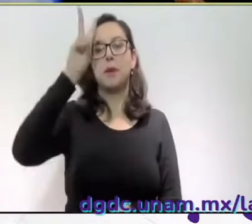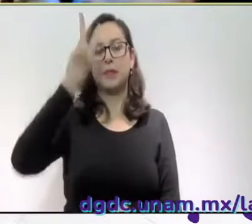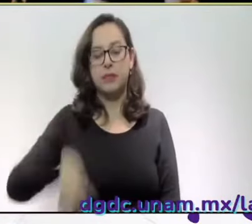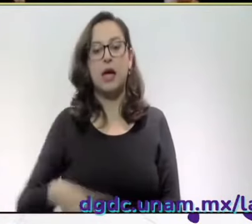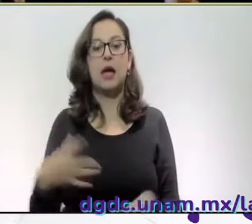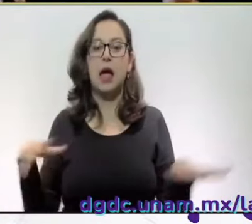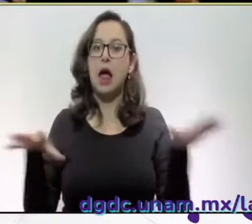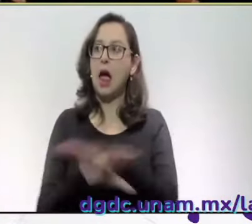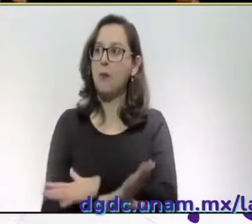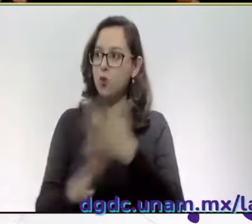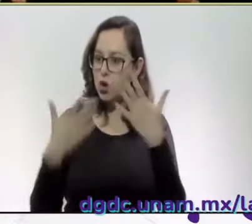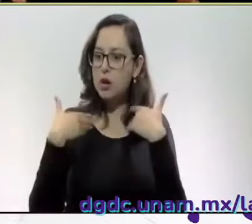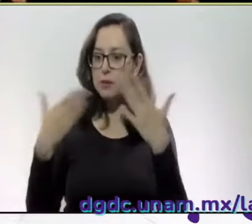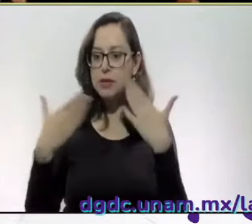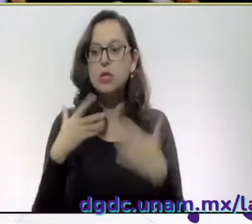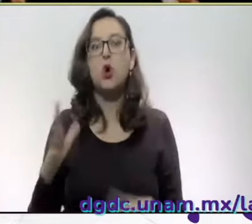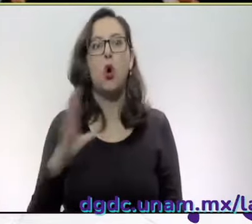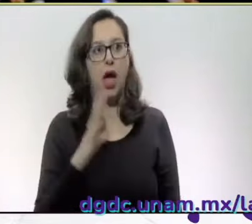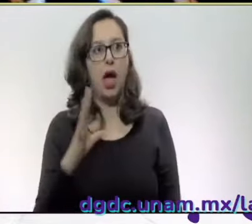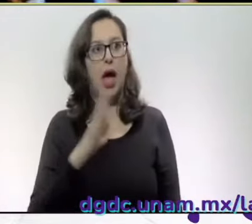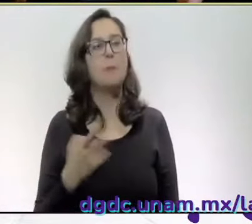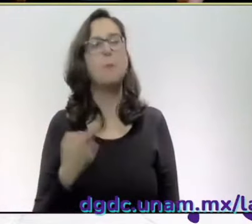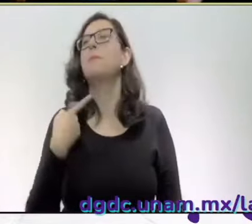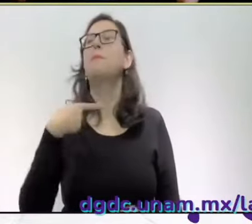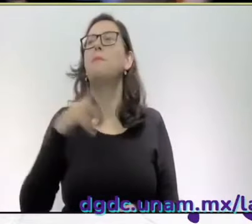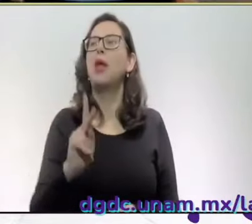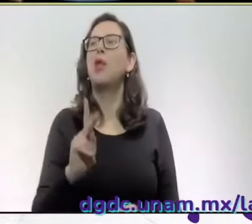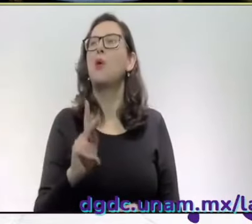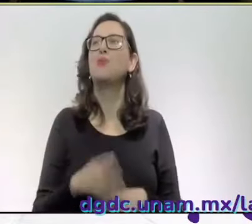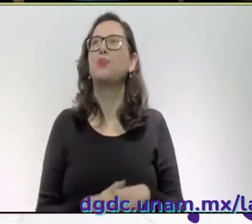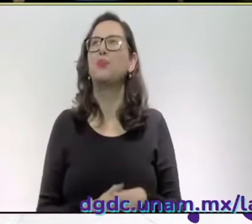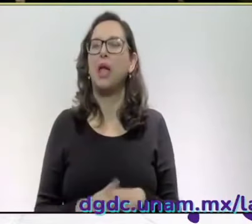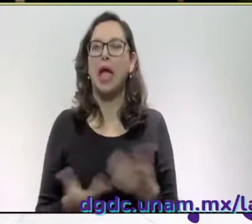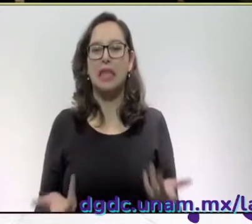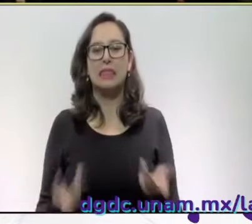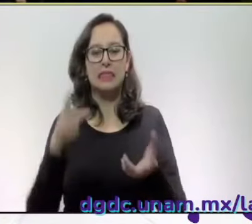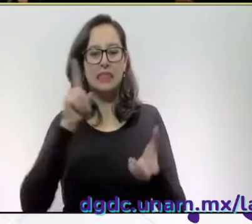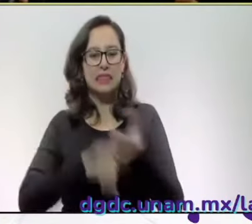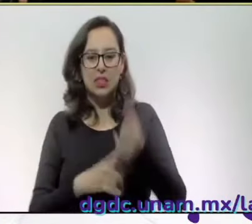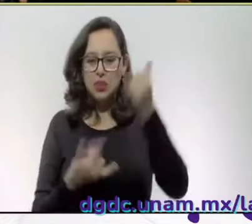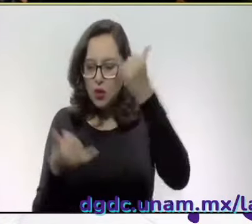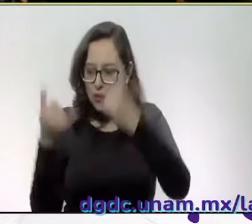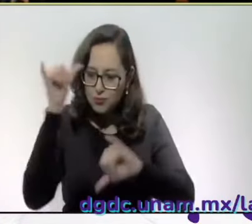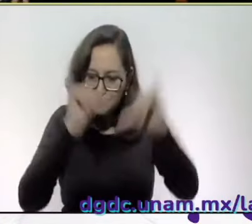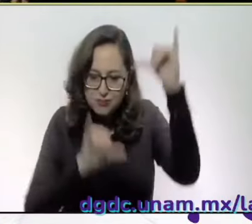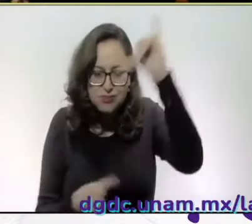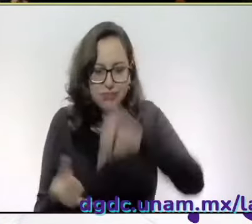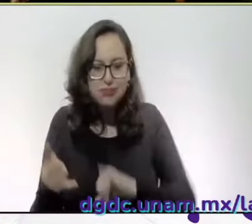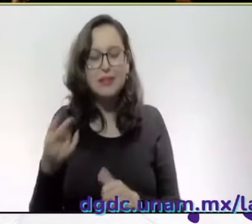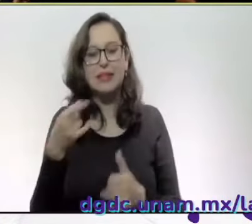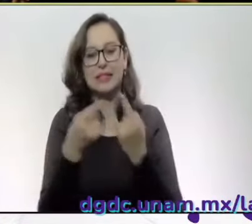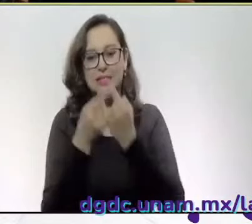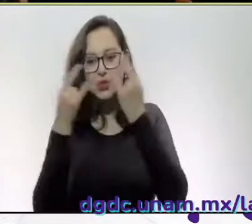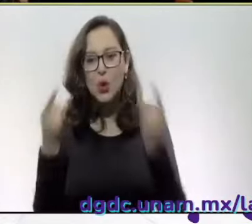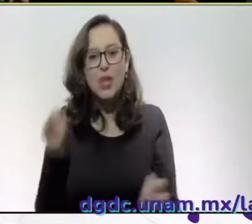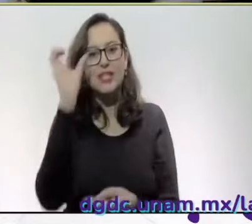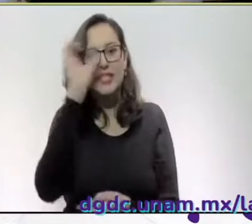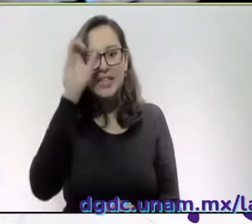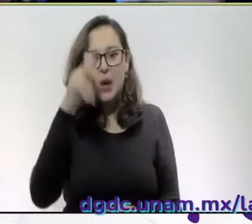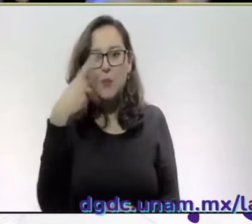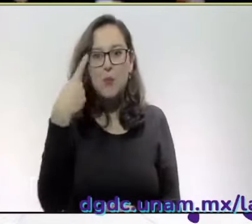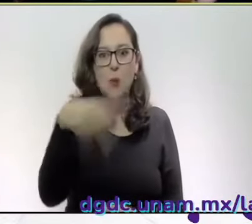es el cambio climático. Pero, ¿qué pasa en la física de partículas o lo que tú cuentas, las historias de ciencia que tú